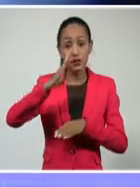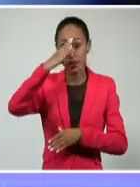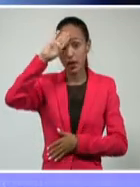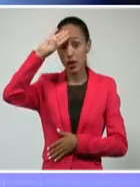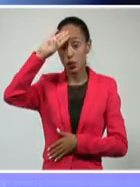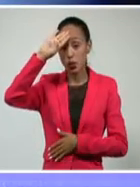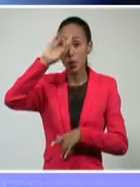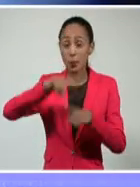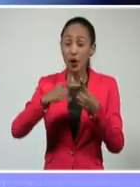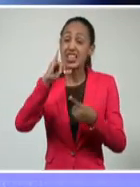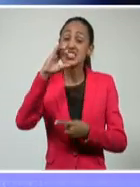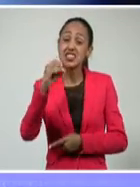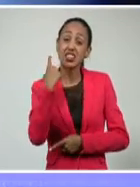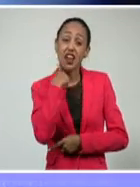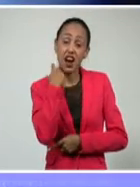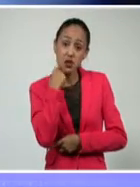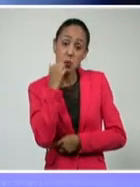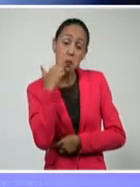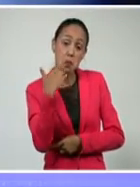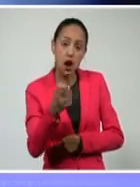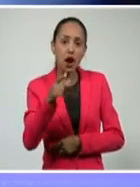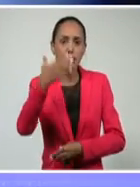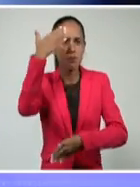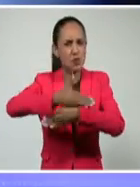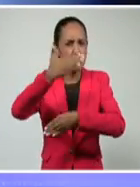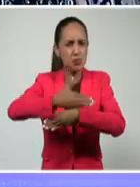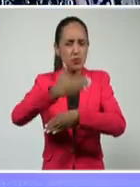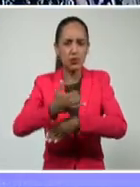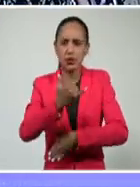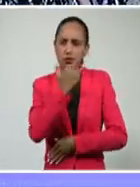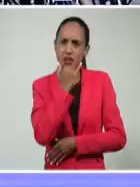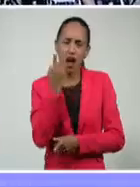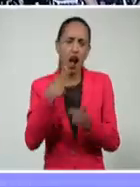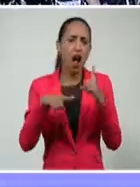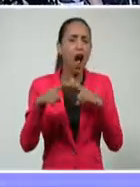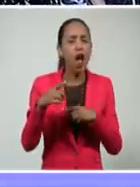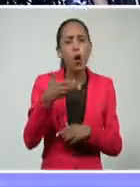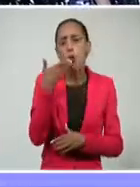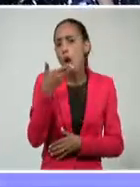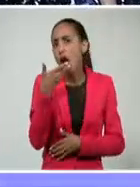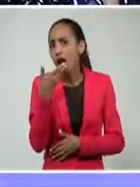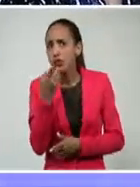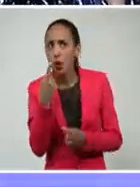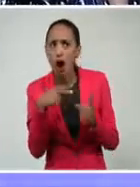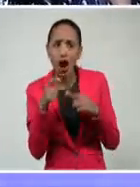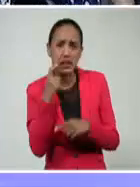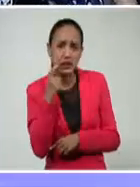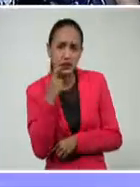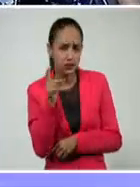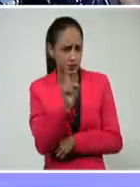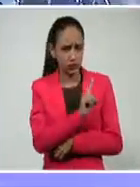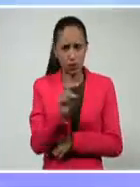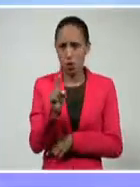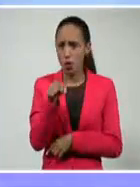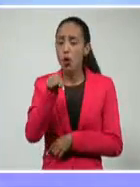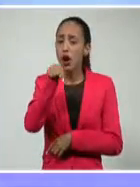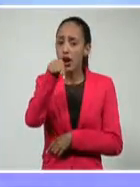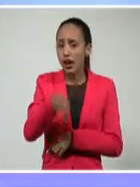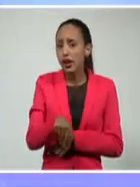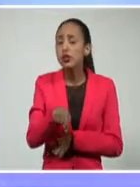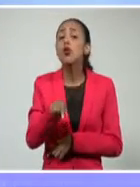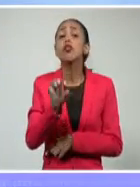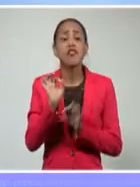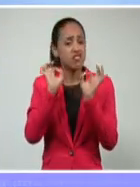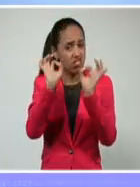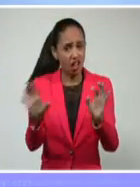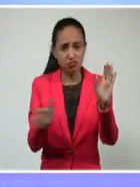un bloqueo criminal que no es cuento de camino, ni es teque, ni es una película, como algunos dicen. Lo que sí